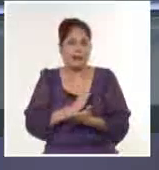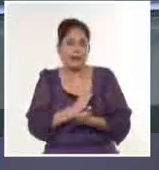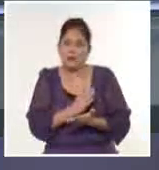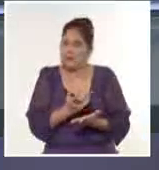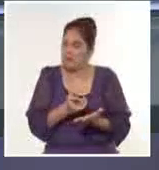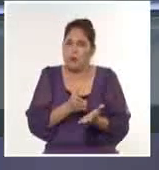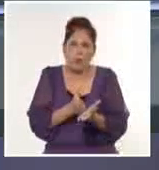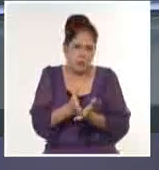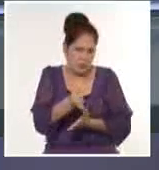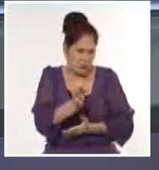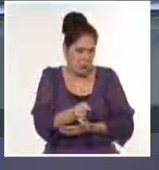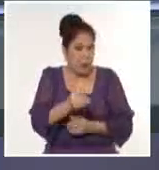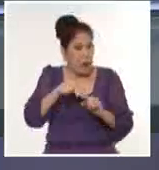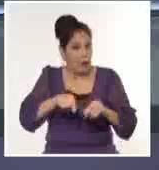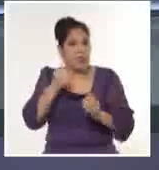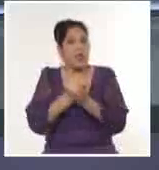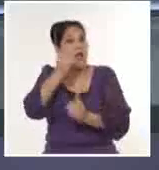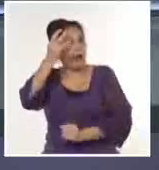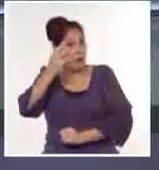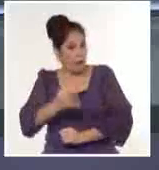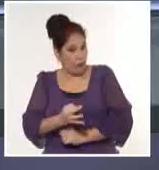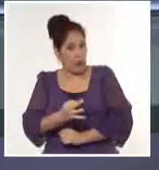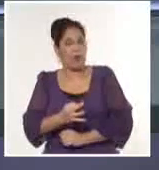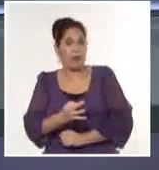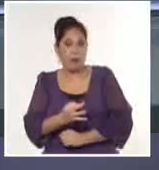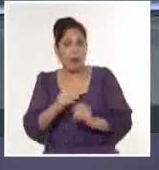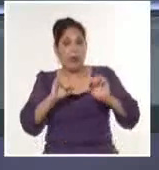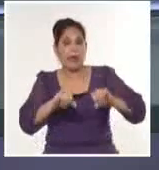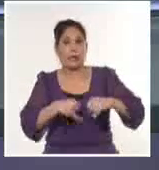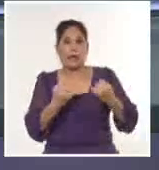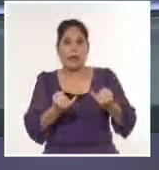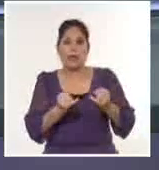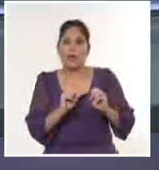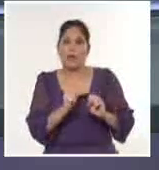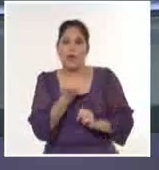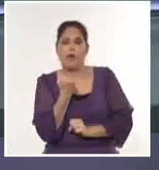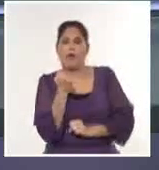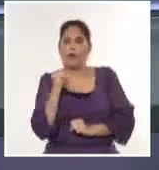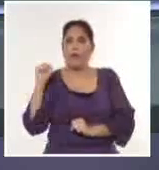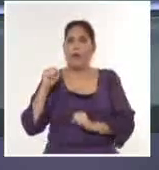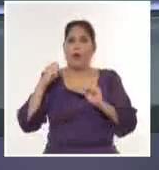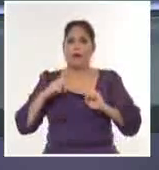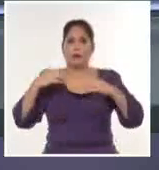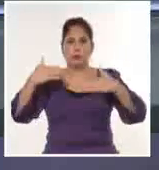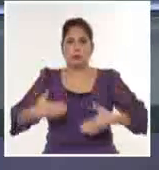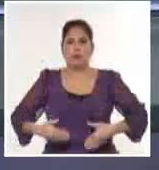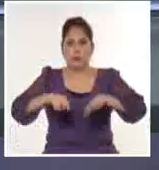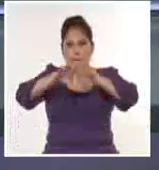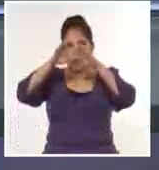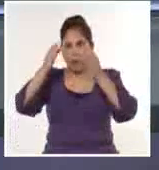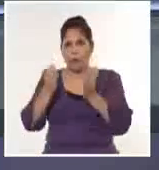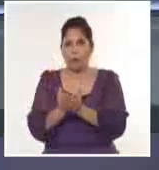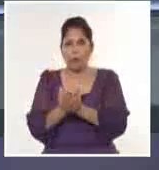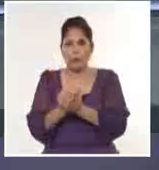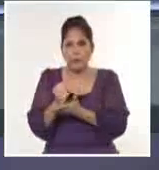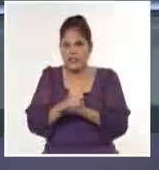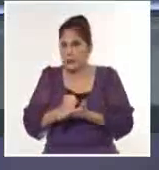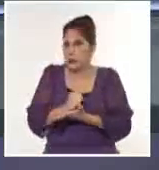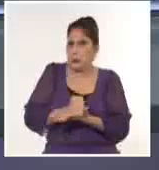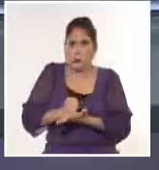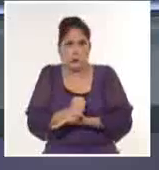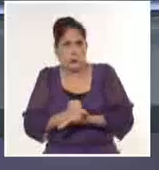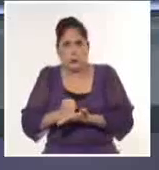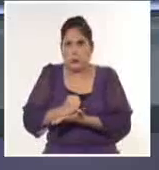electorales. Una vez más se confirman tanto la naturaleza imperialista de un sistema que viola los derechos humanos en el mundo como su rabia acumulada ante